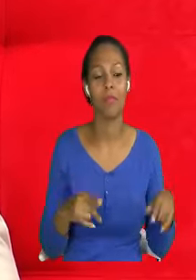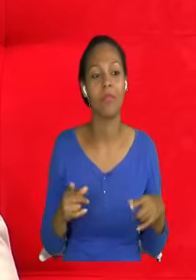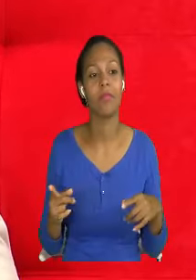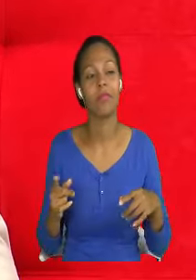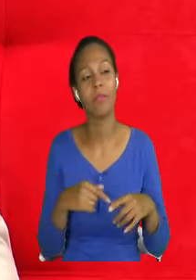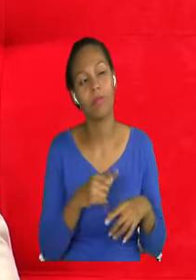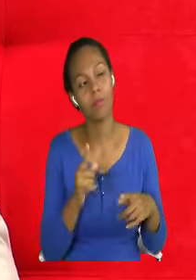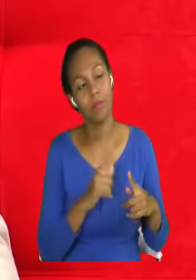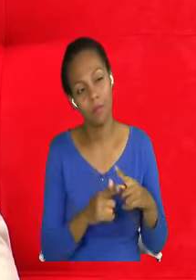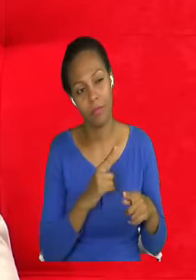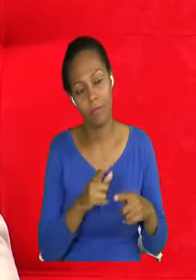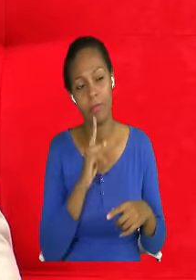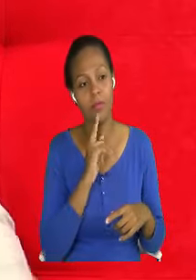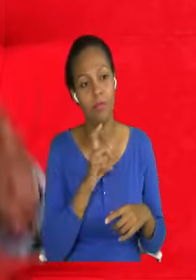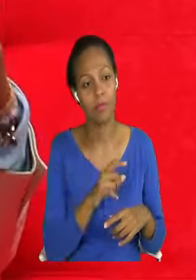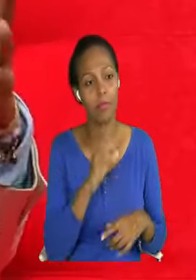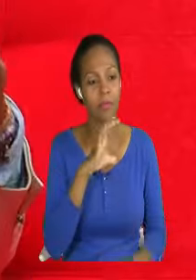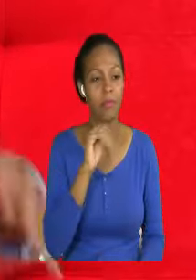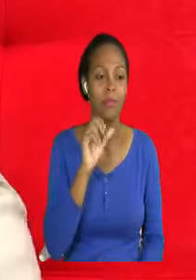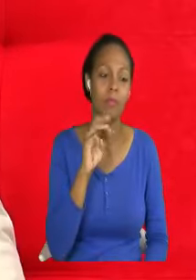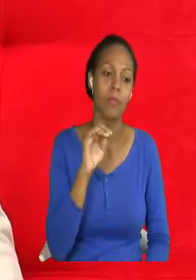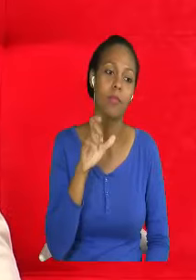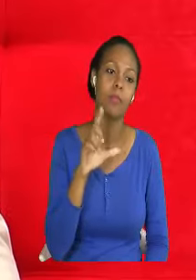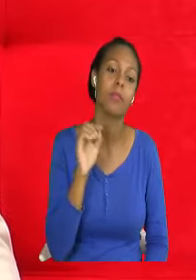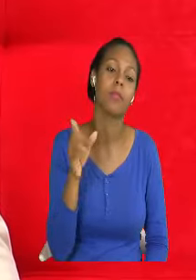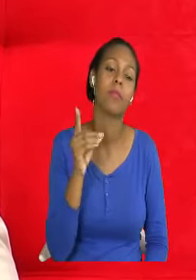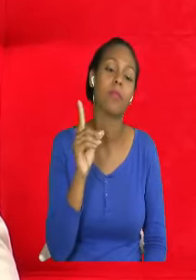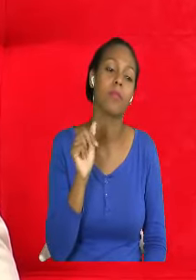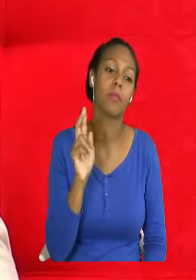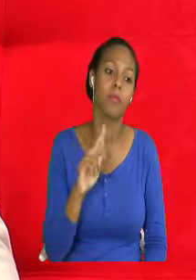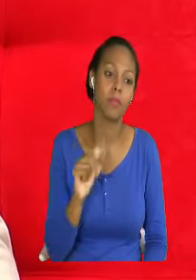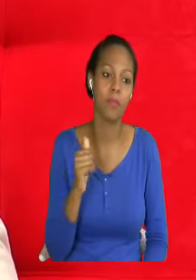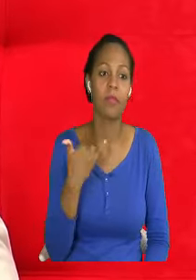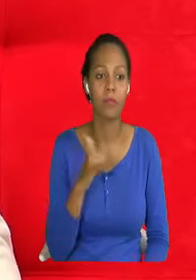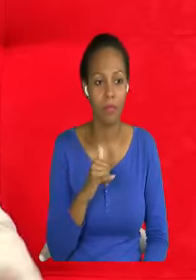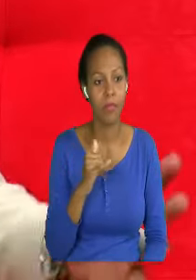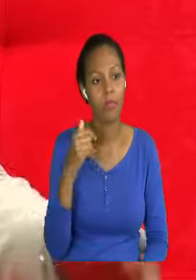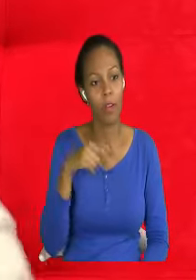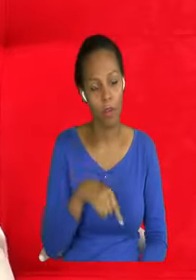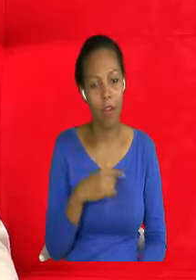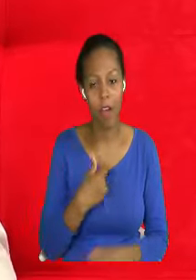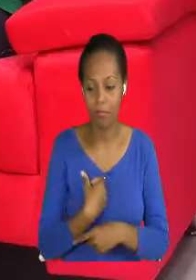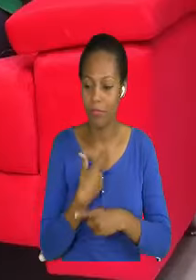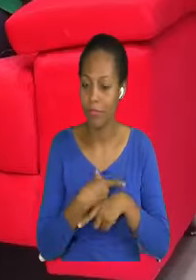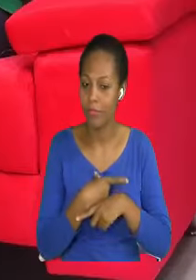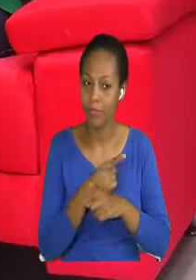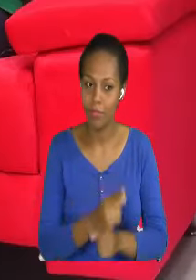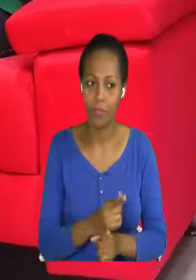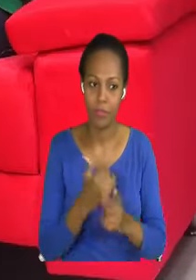un estudio en Bucaramanga, Camilo Daza, y la idea ya se consolidó hoy en día y